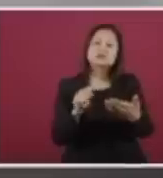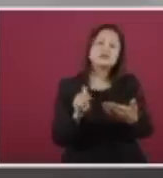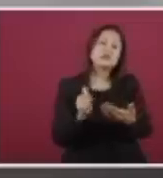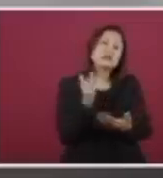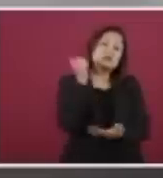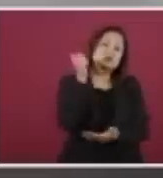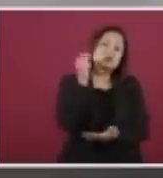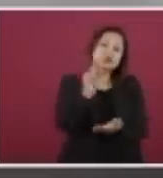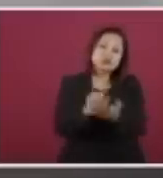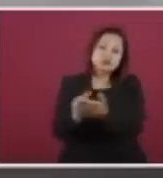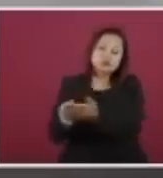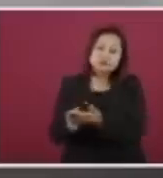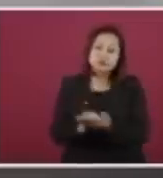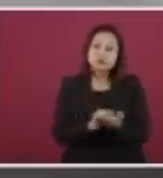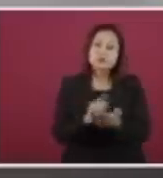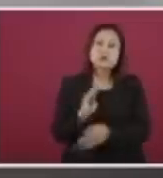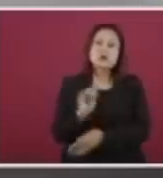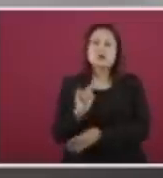bots,